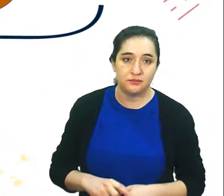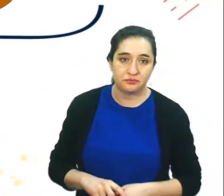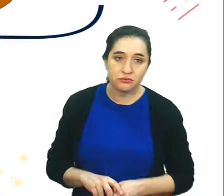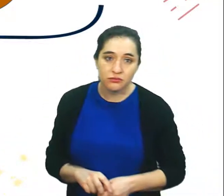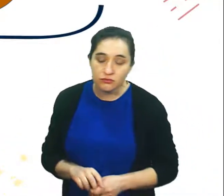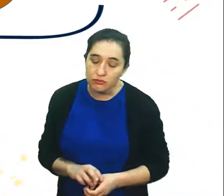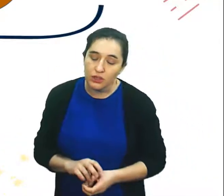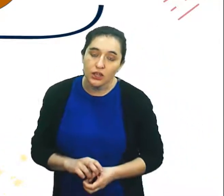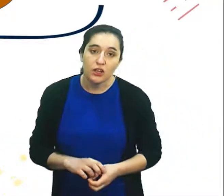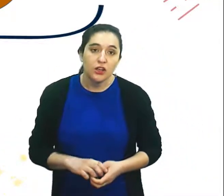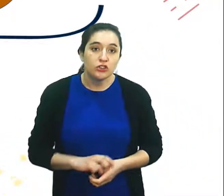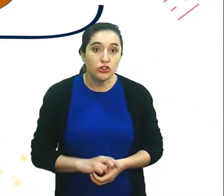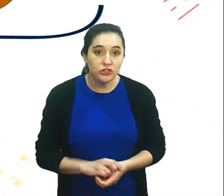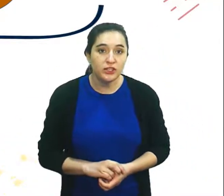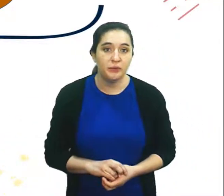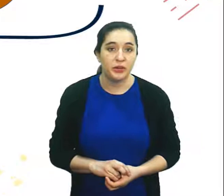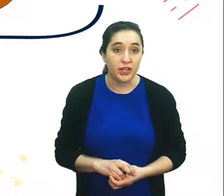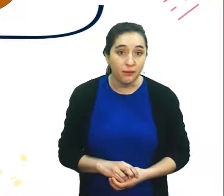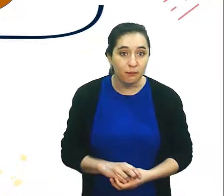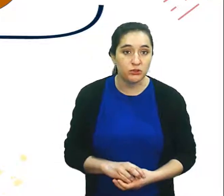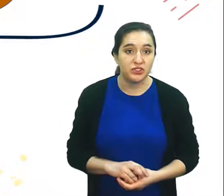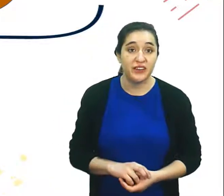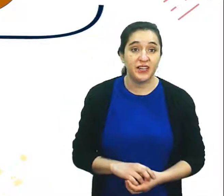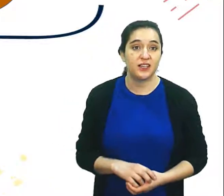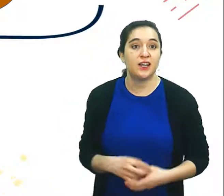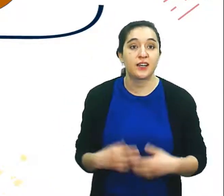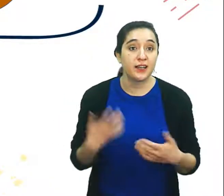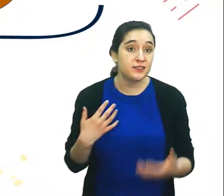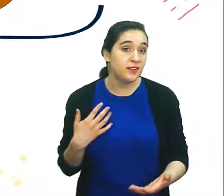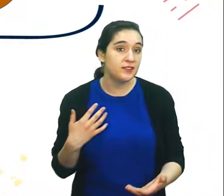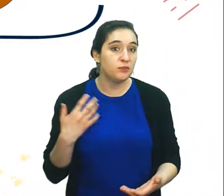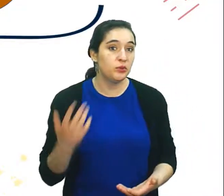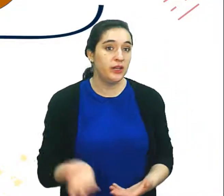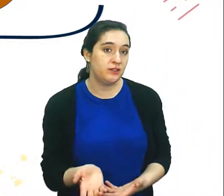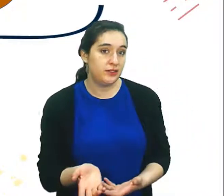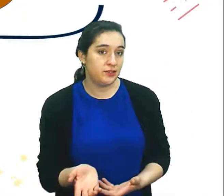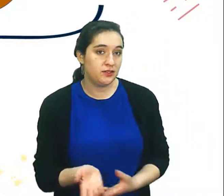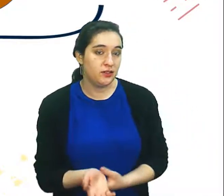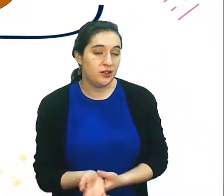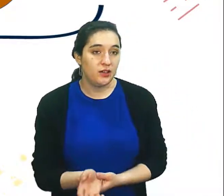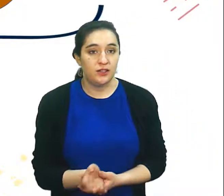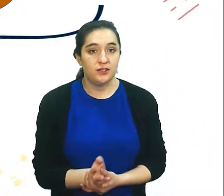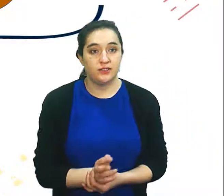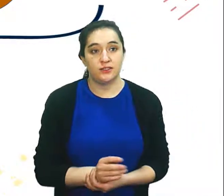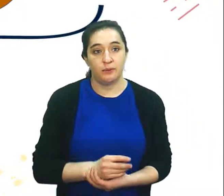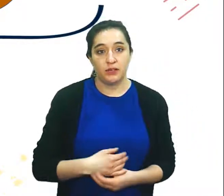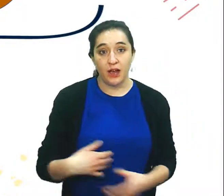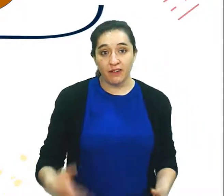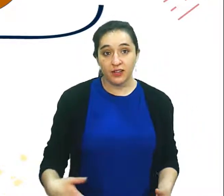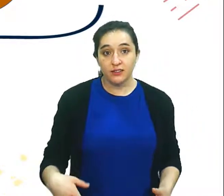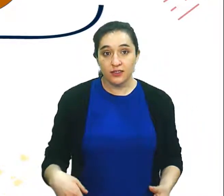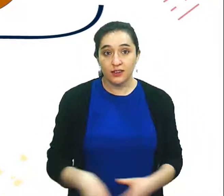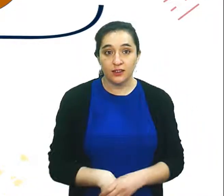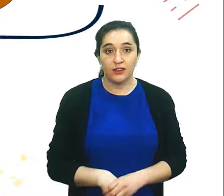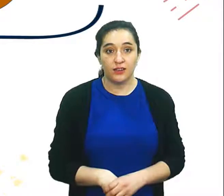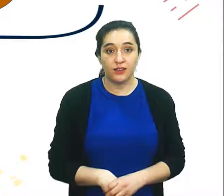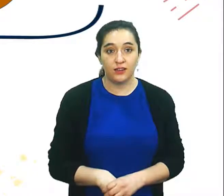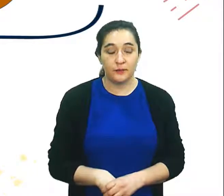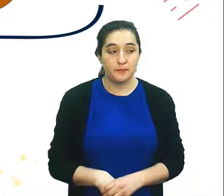Portales, donde, por ejemplo, se van a crear cárceles ambulantes. Y si se pillaba